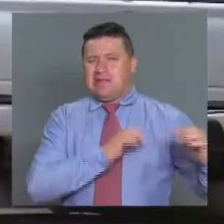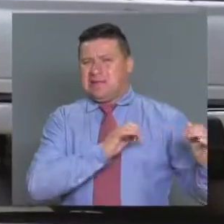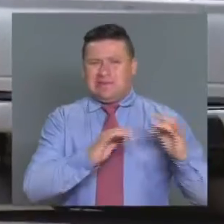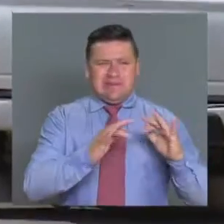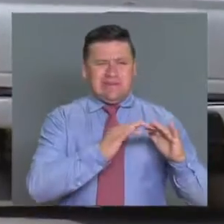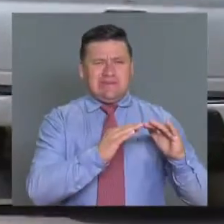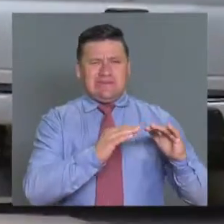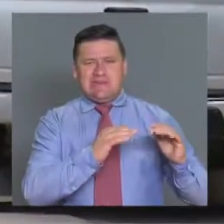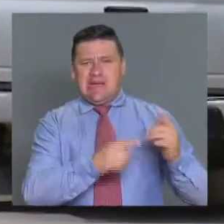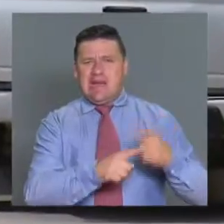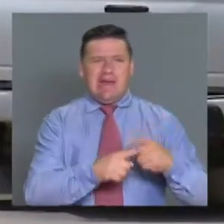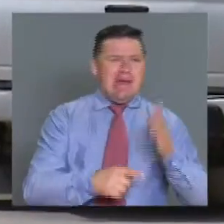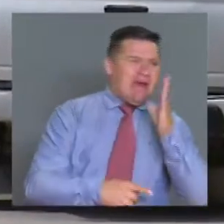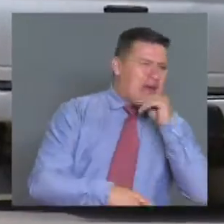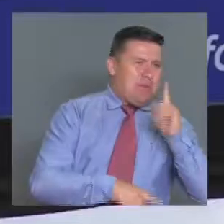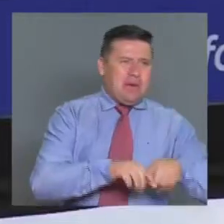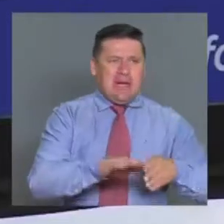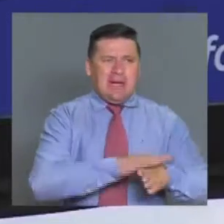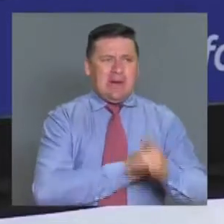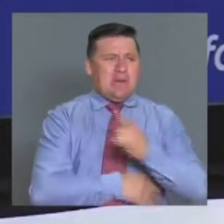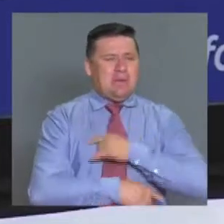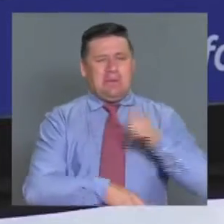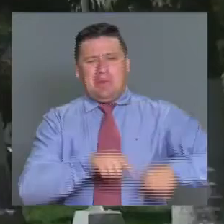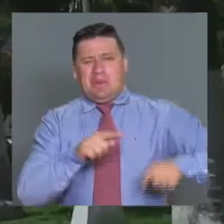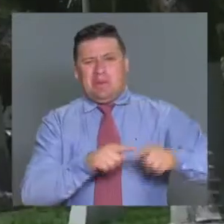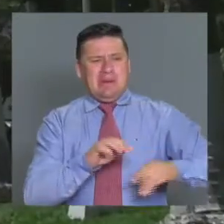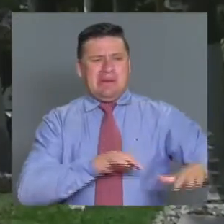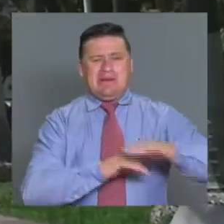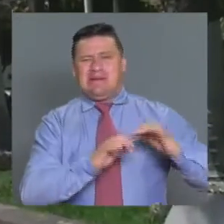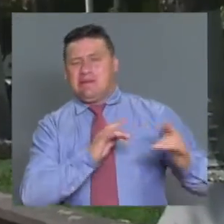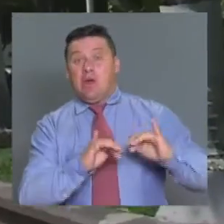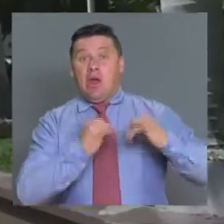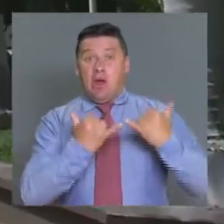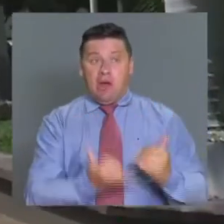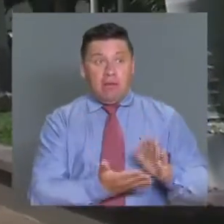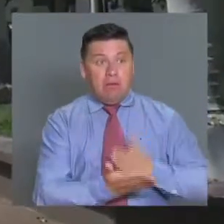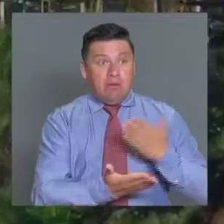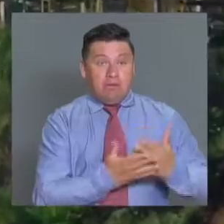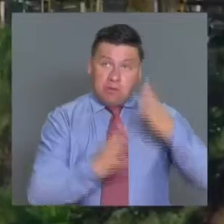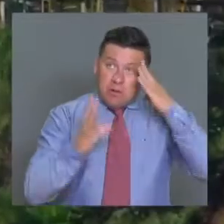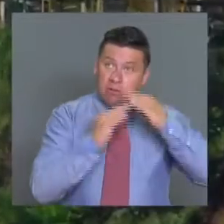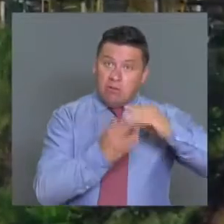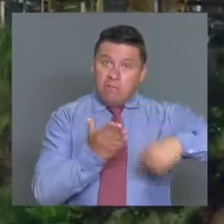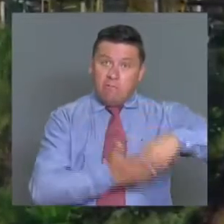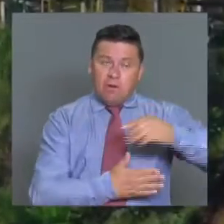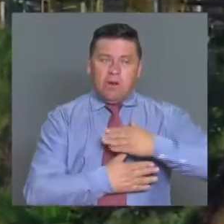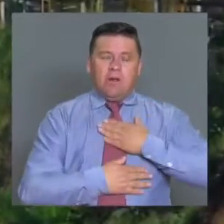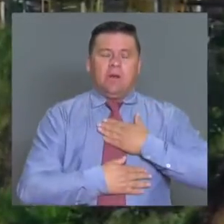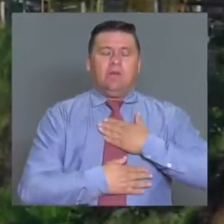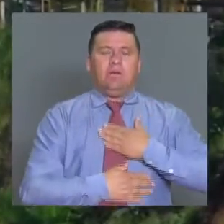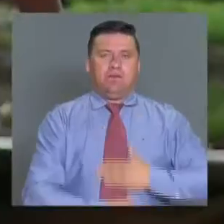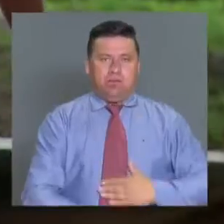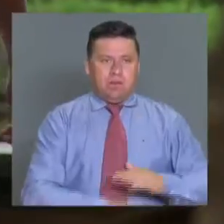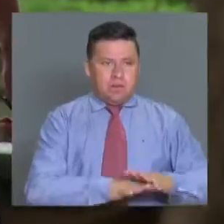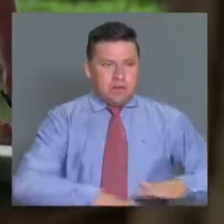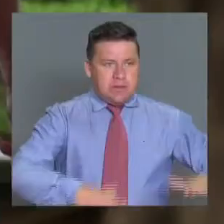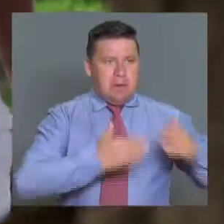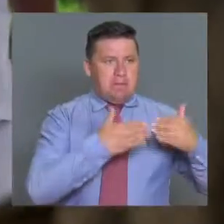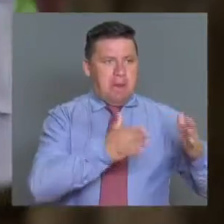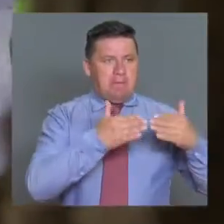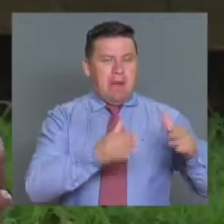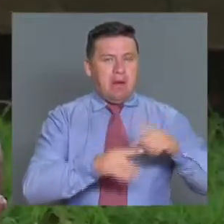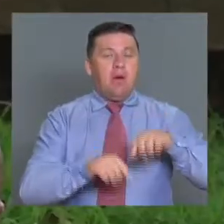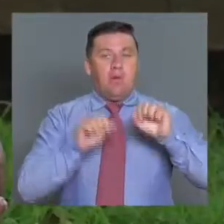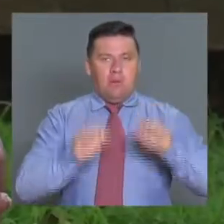'roja' y no teníamos las posibilidades de acceder a universidades y ahora con los acuerdos que se firmó pues van entrando esos espacios y